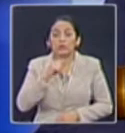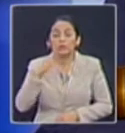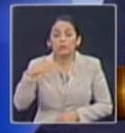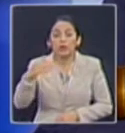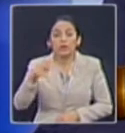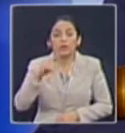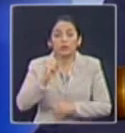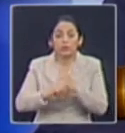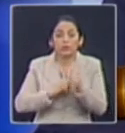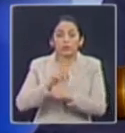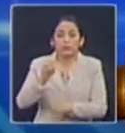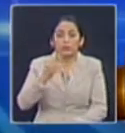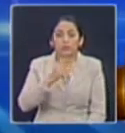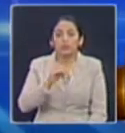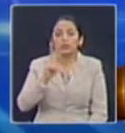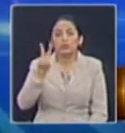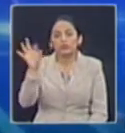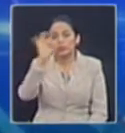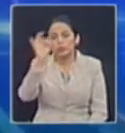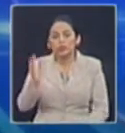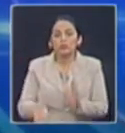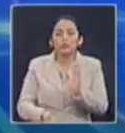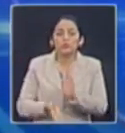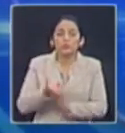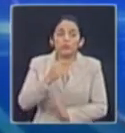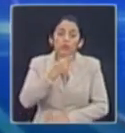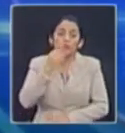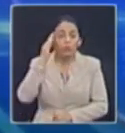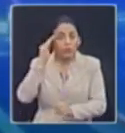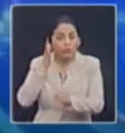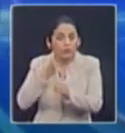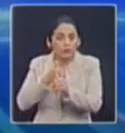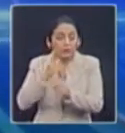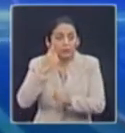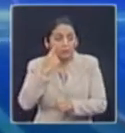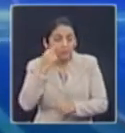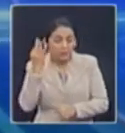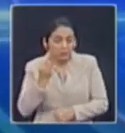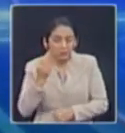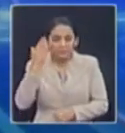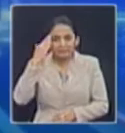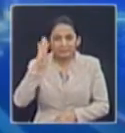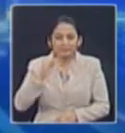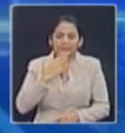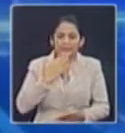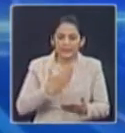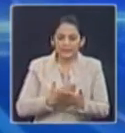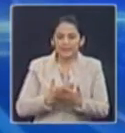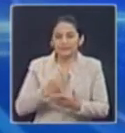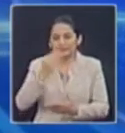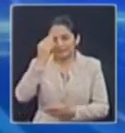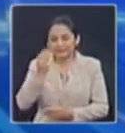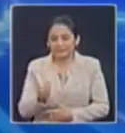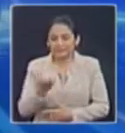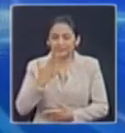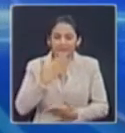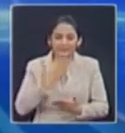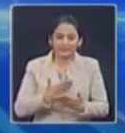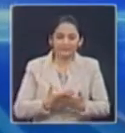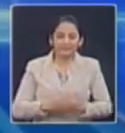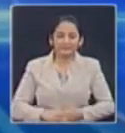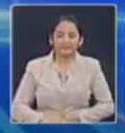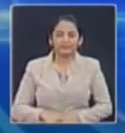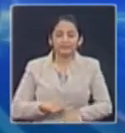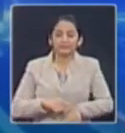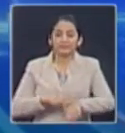2018. Economista, quiero agradecerle por haber estado con nosotros esta mañana. Que tenga buen día. Buen día, muchísimas gracias. Gracias al economista Rodrigo Mendieta. Son las 7 de la mañana